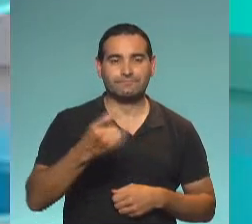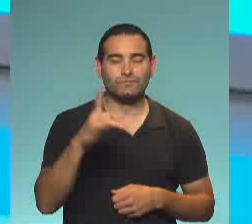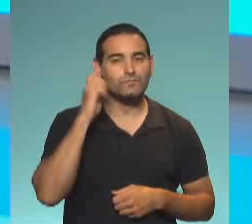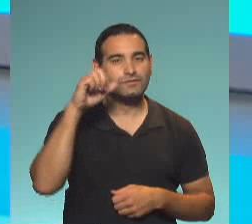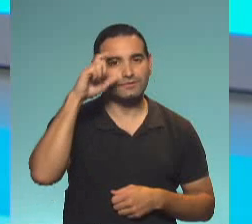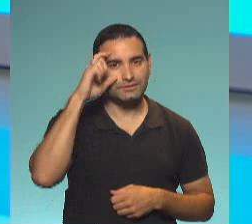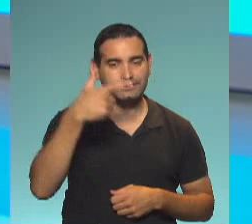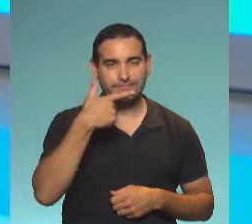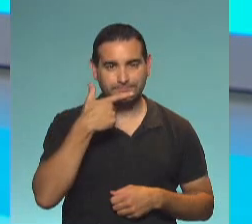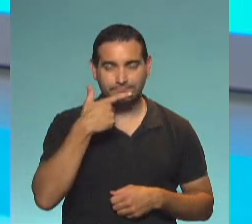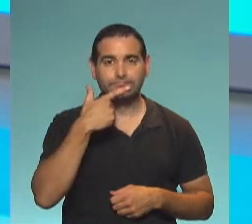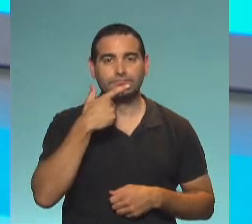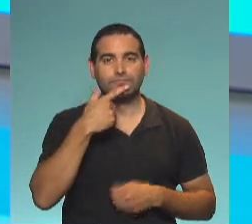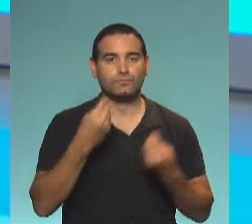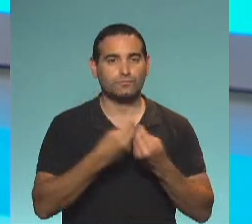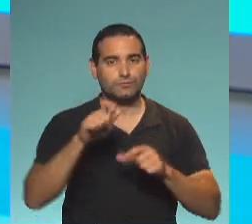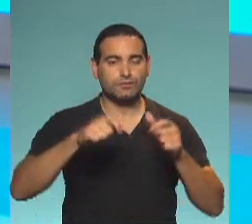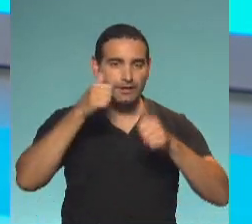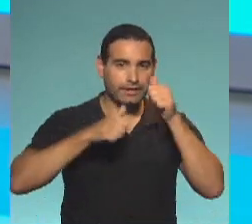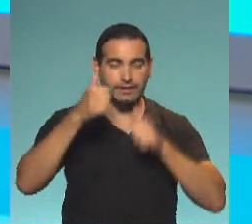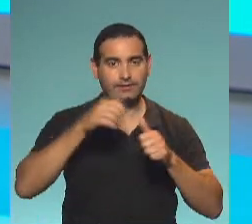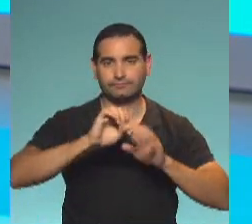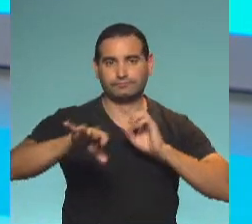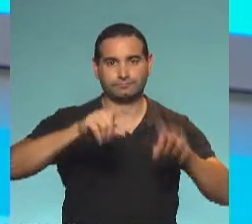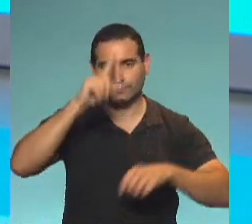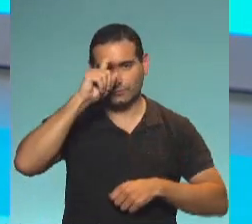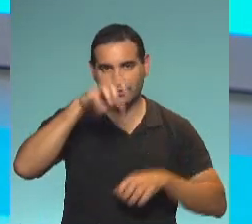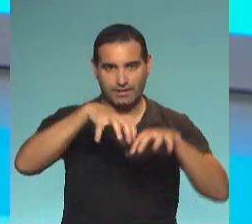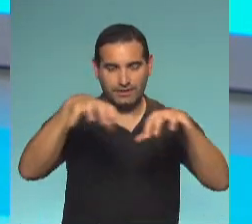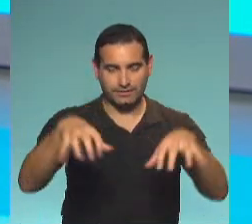Lugones y Pampa. Varios heridos están siendo trasladados a estos dos hospitales.